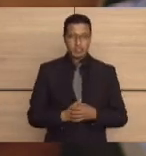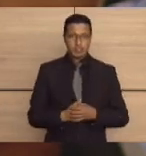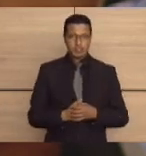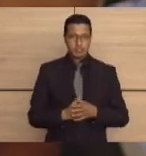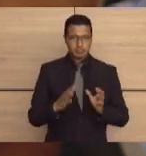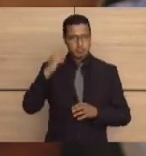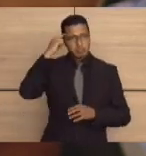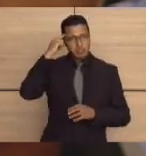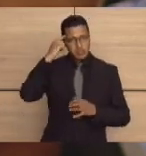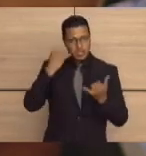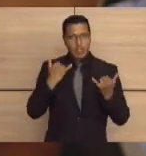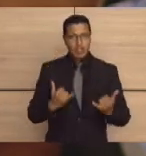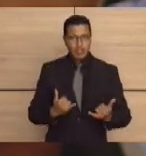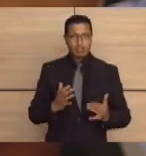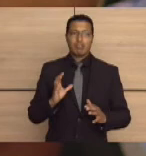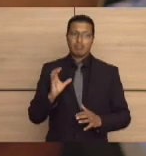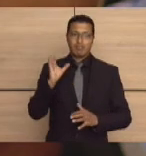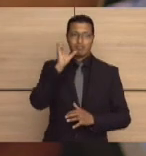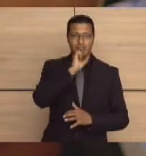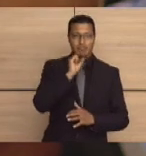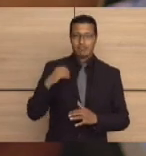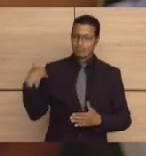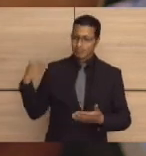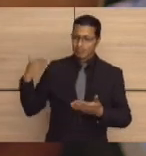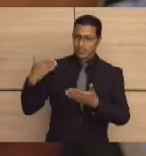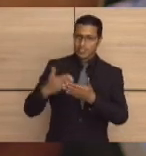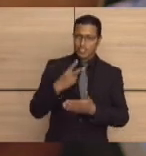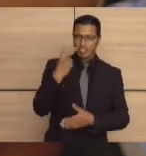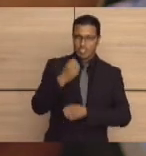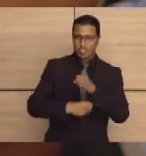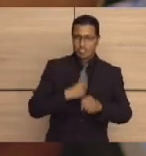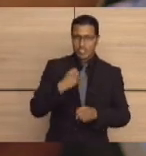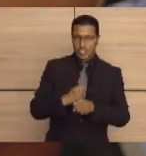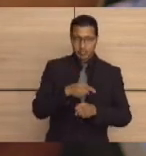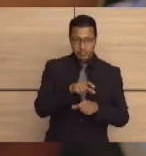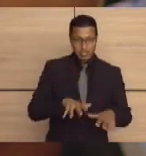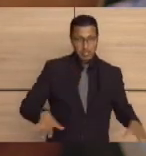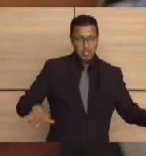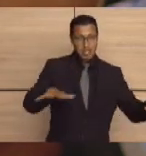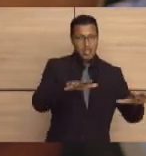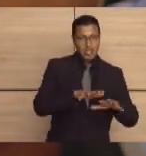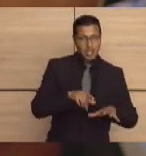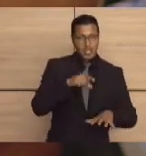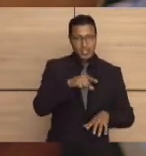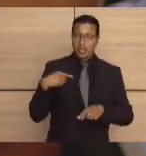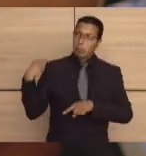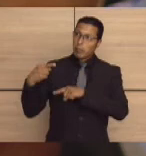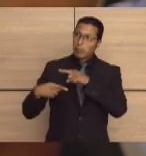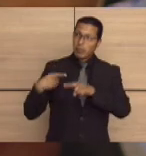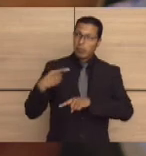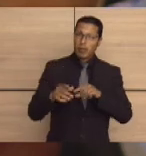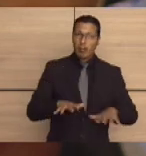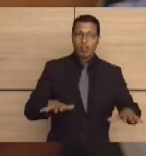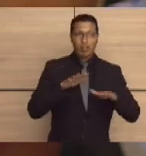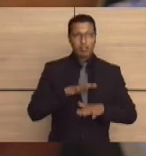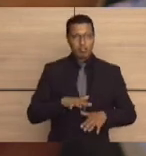todos podemos hoy dar fe, 2 siglos después, de que esto no ha sido el paraíso para los descendientes. Ni siquiera en tiempos de